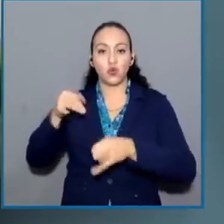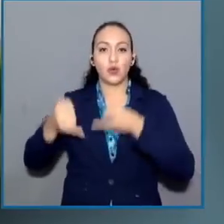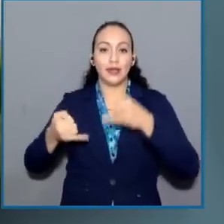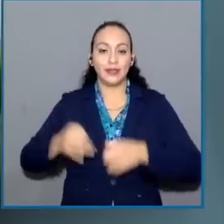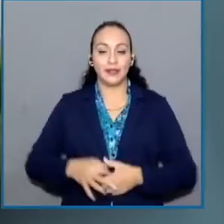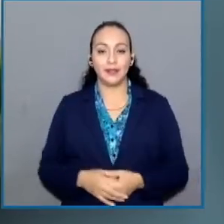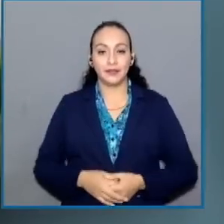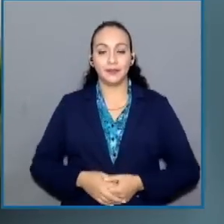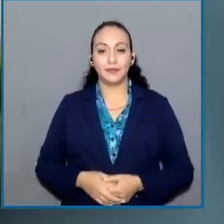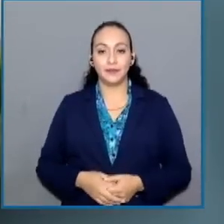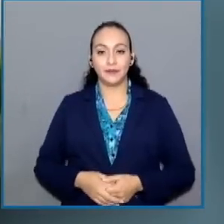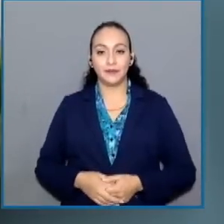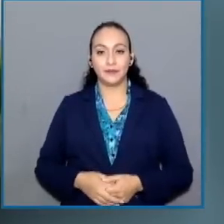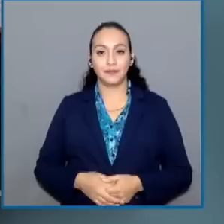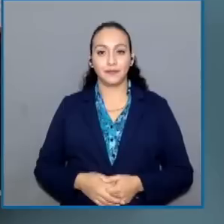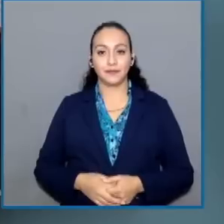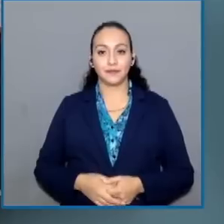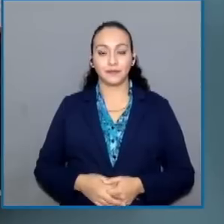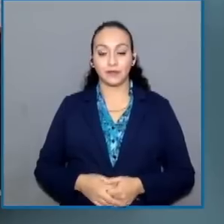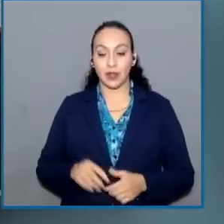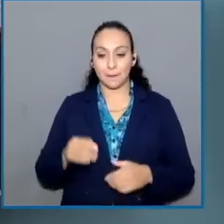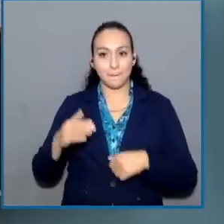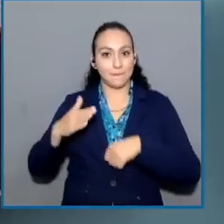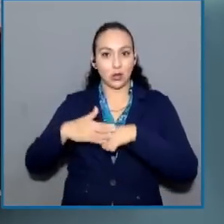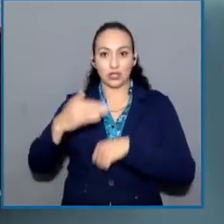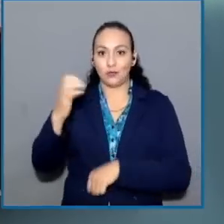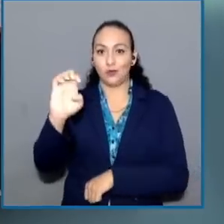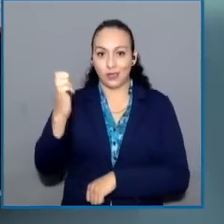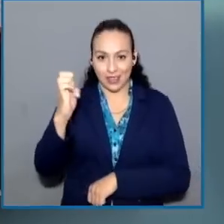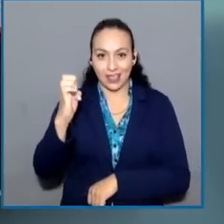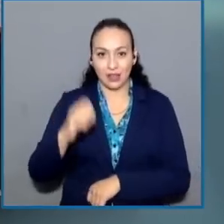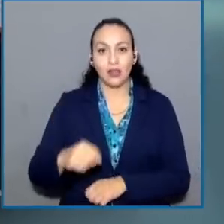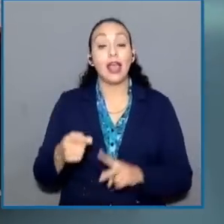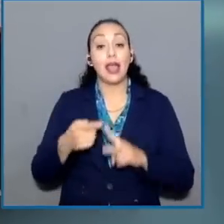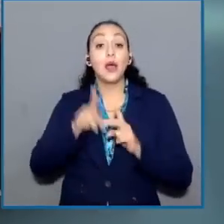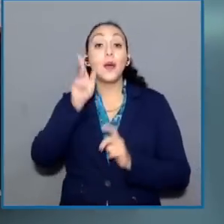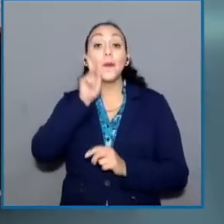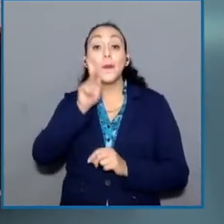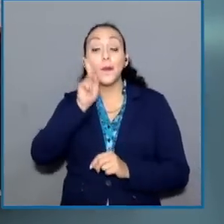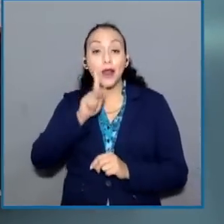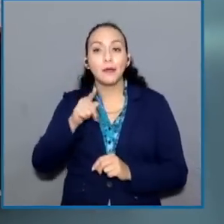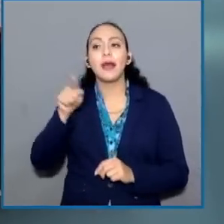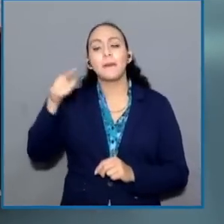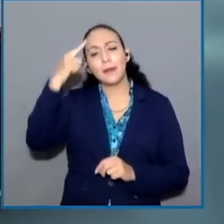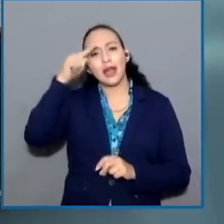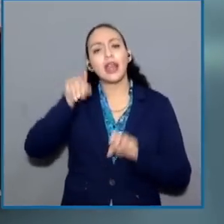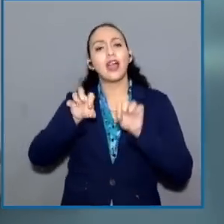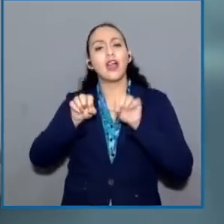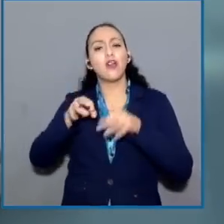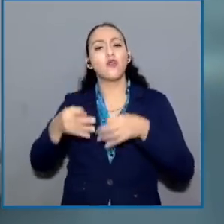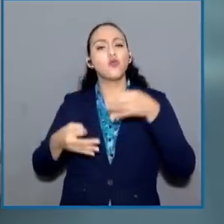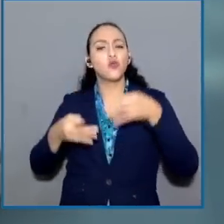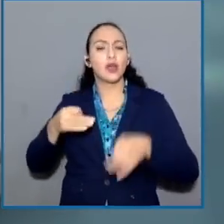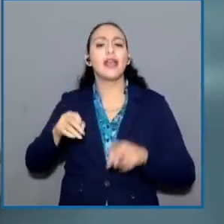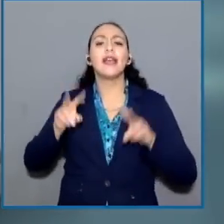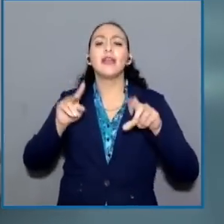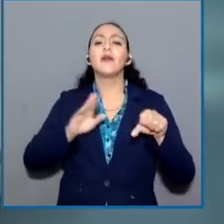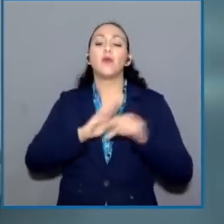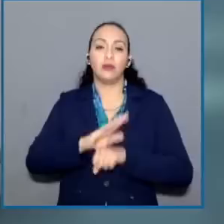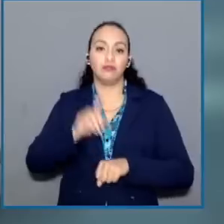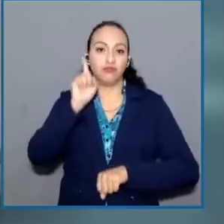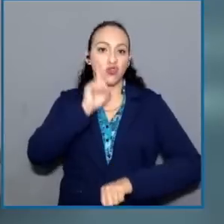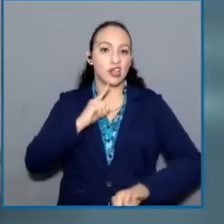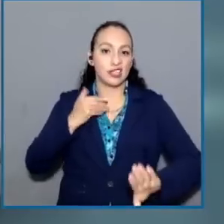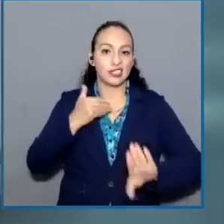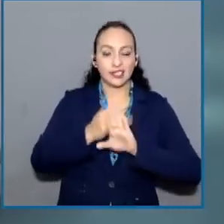A partir de enero próximo iniciará la prueba piloto del Juzgado Mixto Especializado en Violencia contra las Mujeres del Poder Judicial de